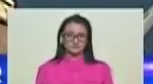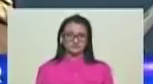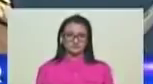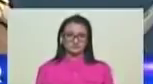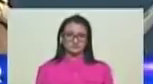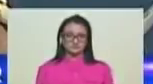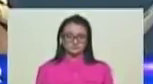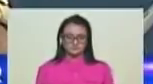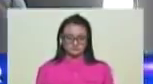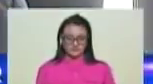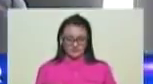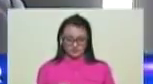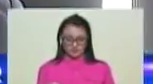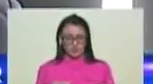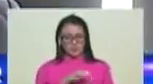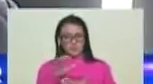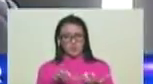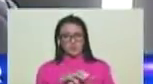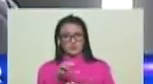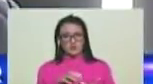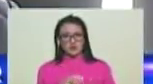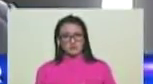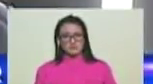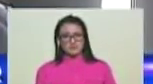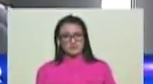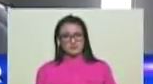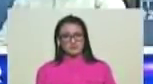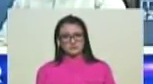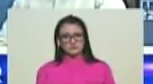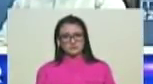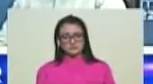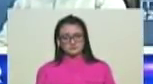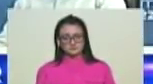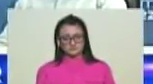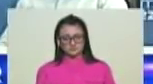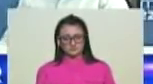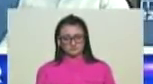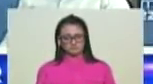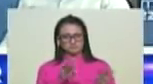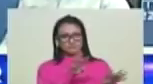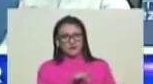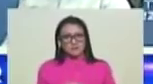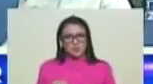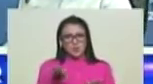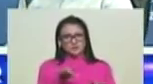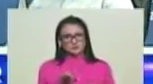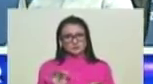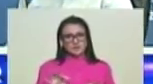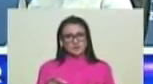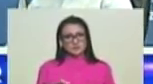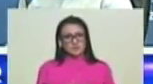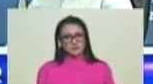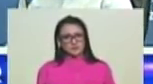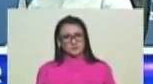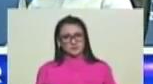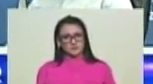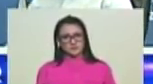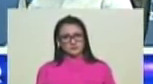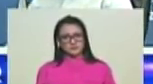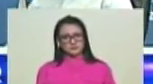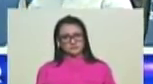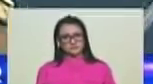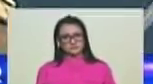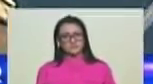Resolver los problemas que se han generado por la vía de la manipulación de nuestra macroeconomía y